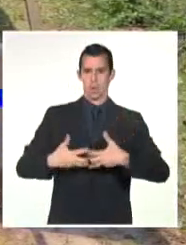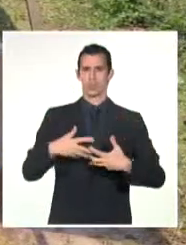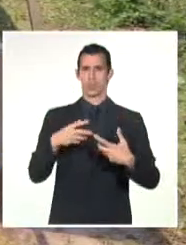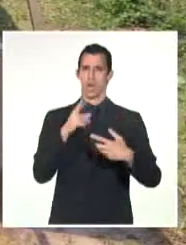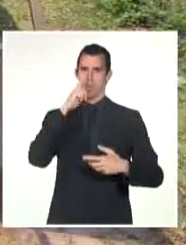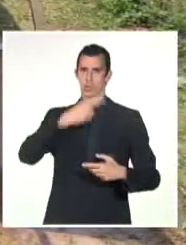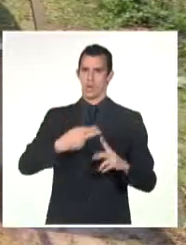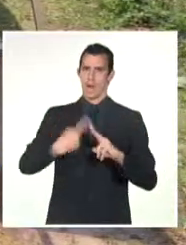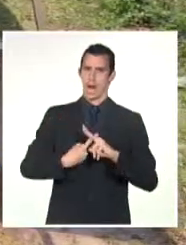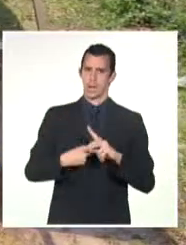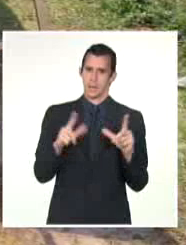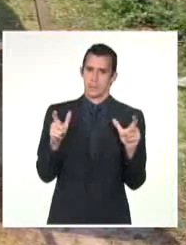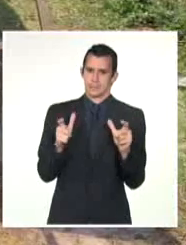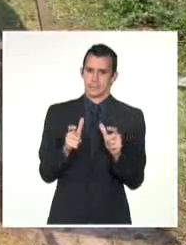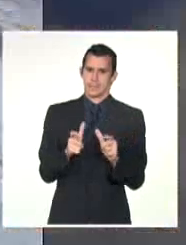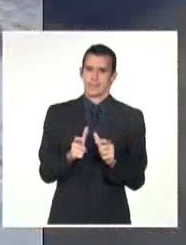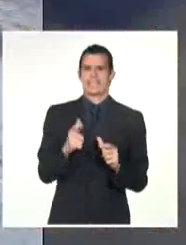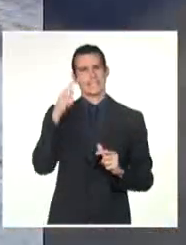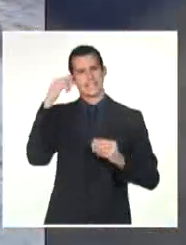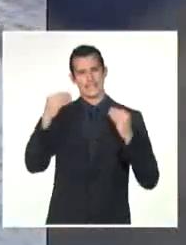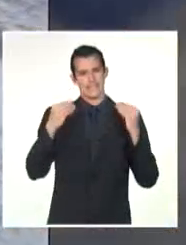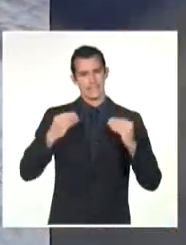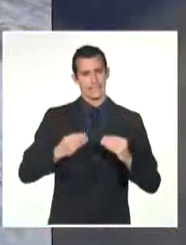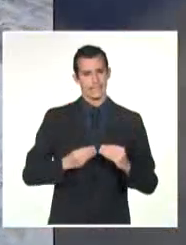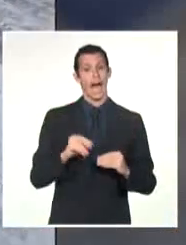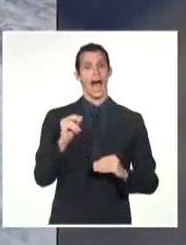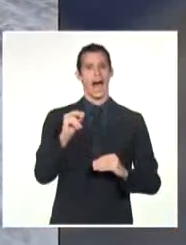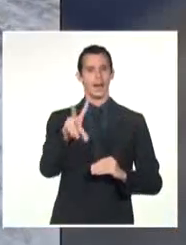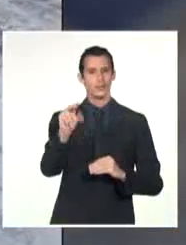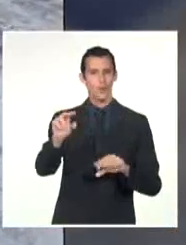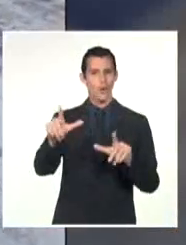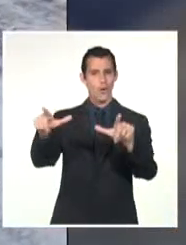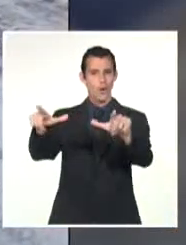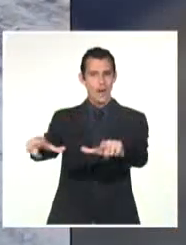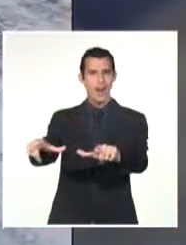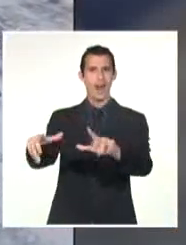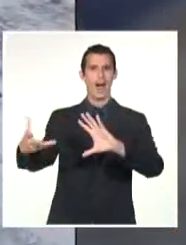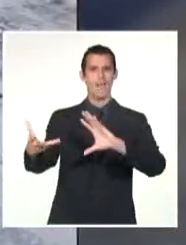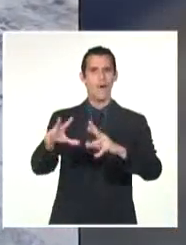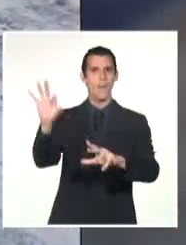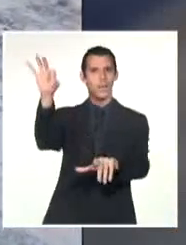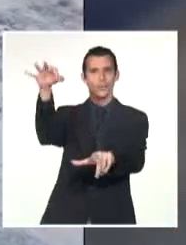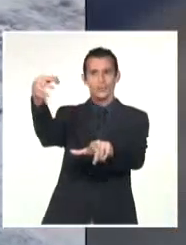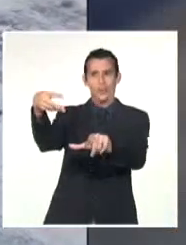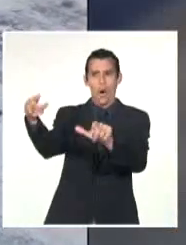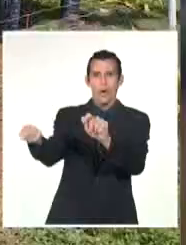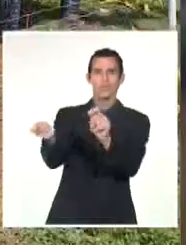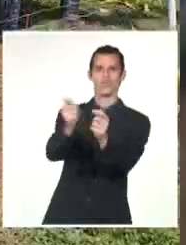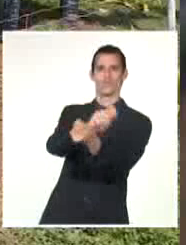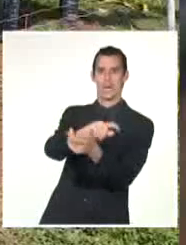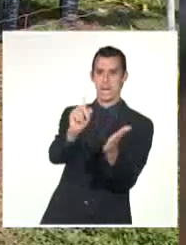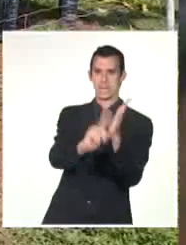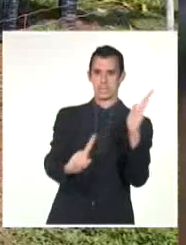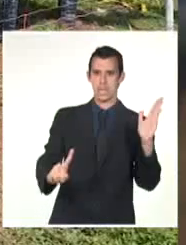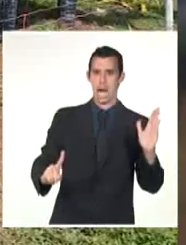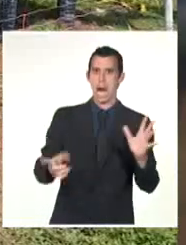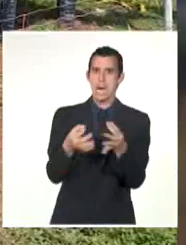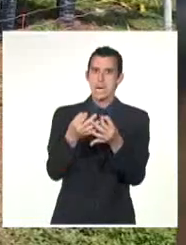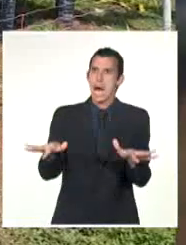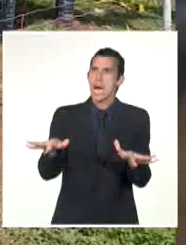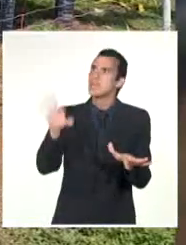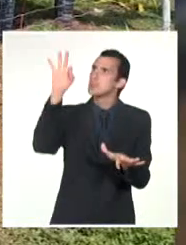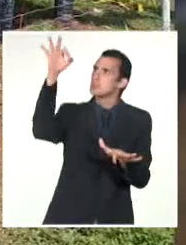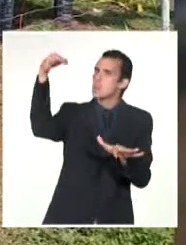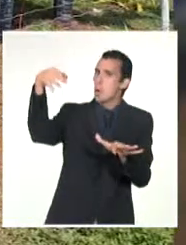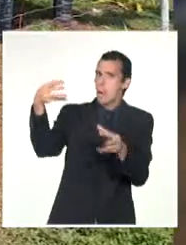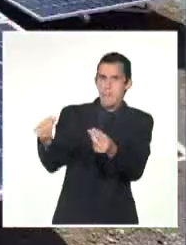de la inversión aseguran que la sostenibilidad técnica de los sistemas fotovoltaicos en su primer